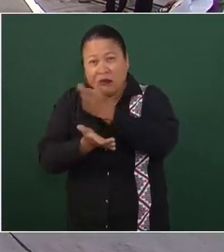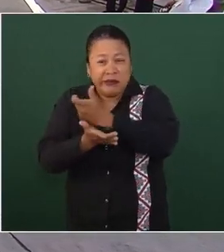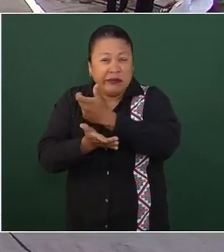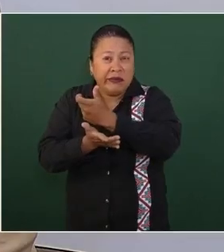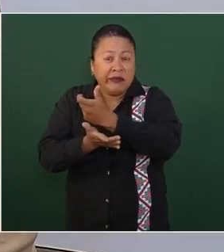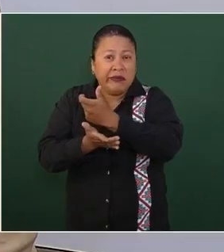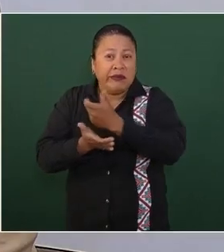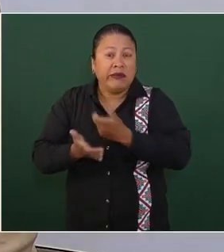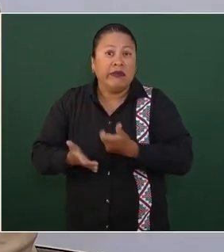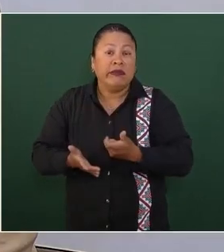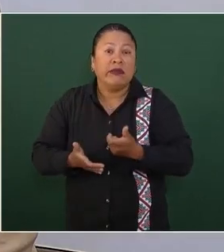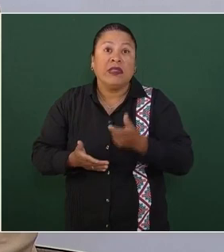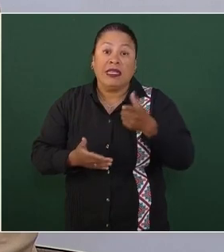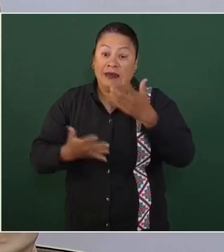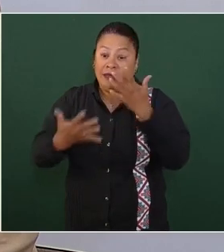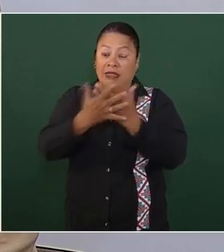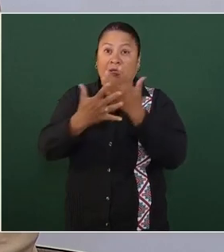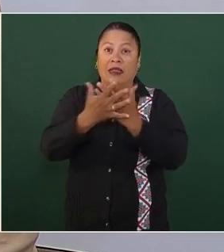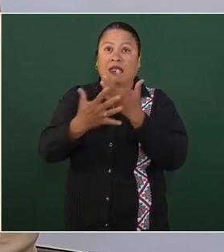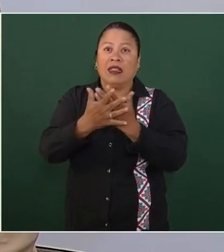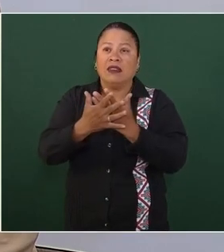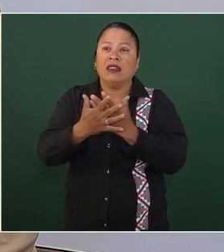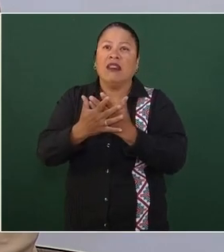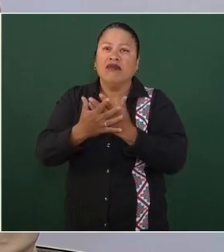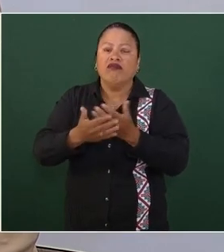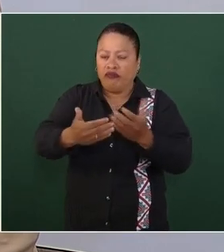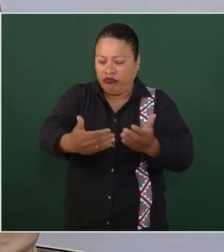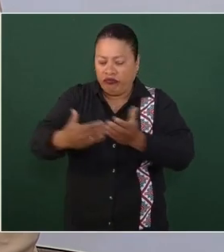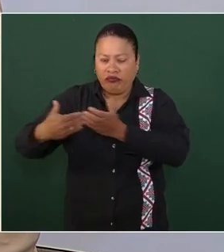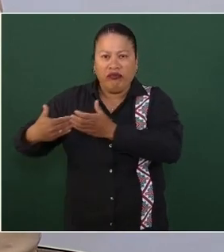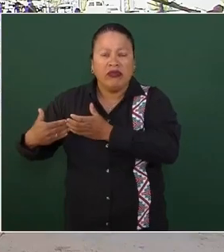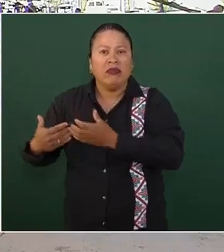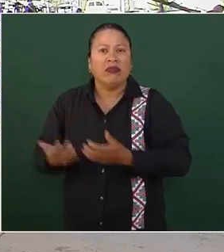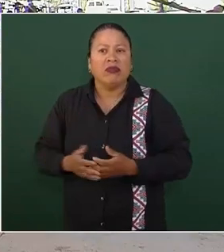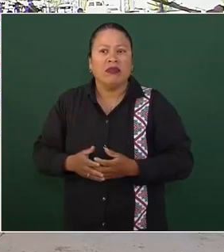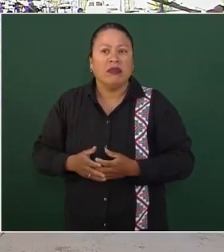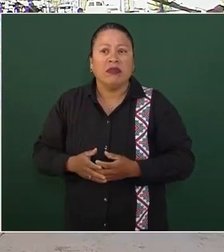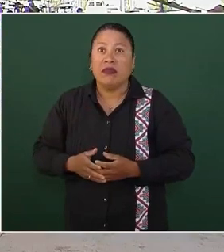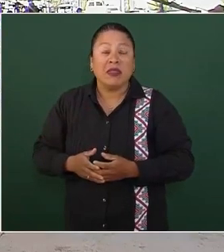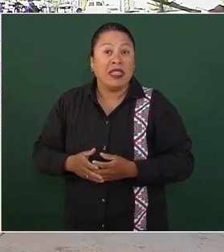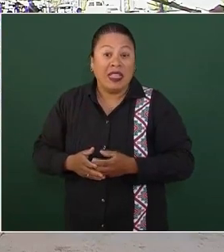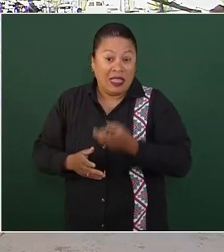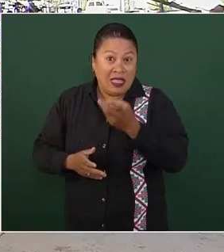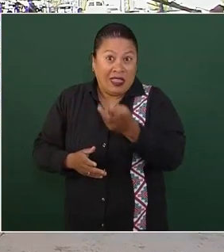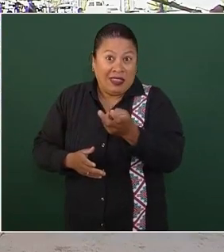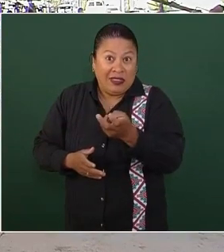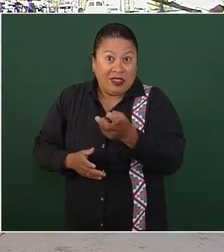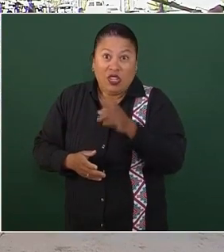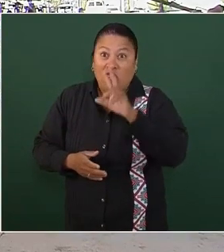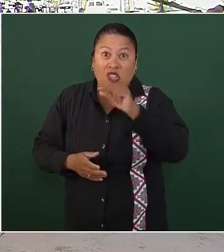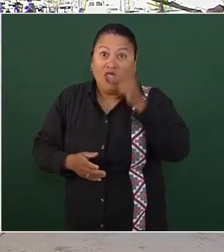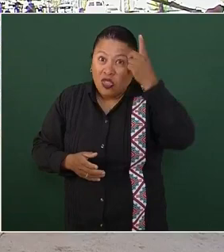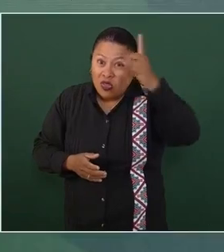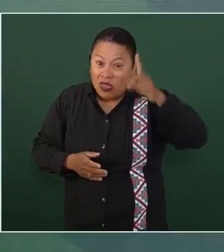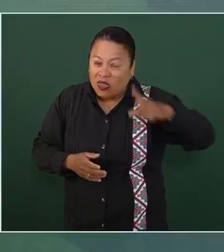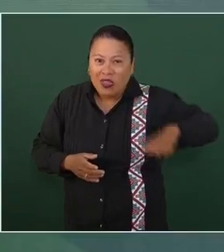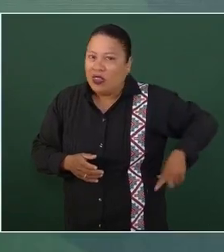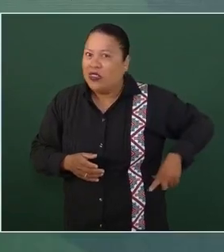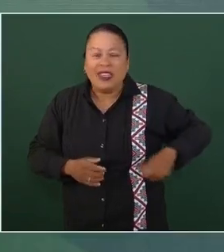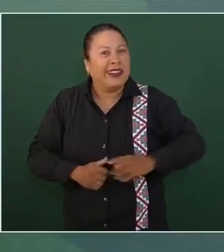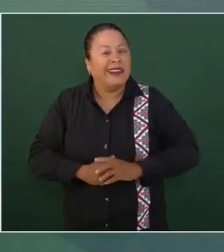el reclusorio les quedaba a ellos ni siquiera pasaba a manos del gobierno